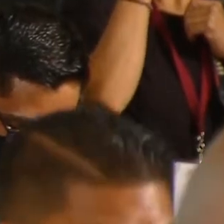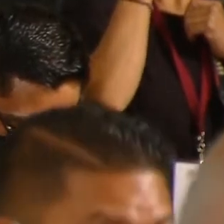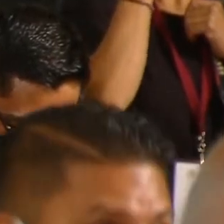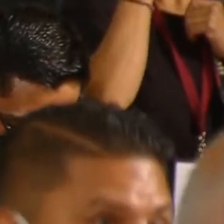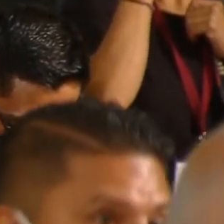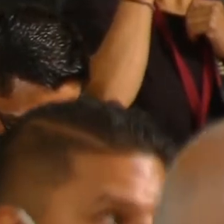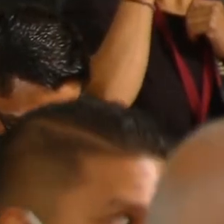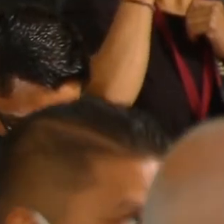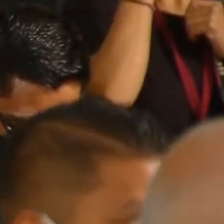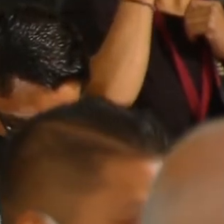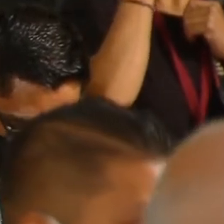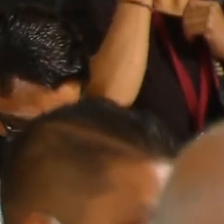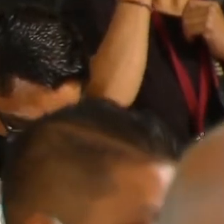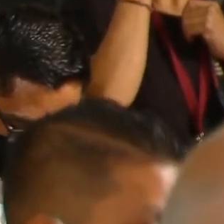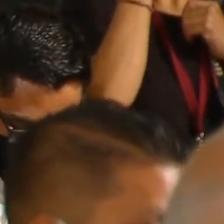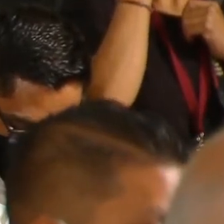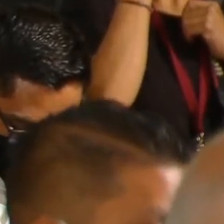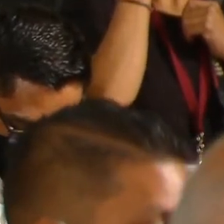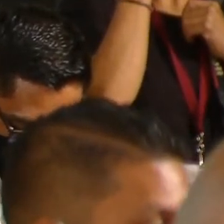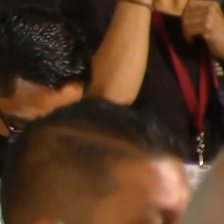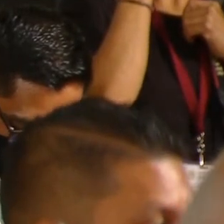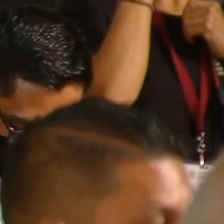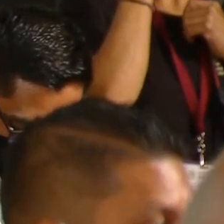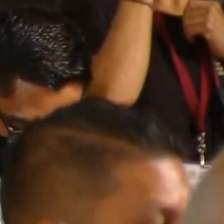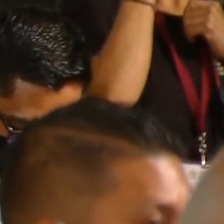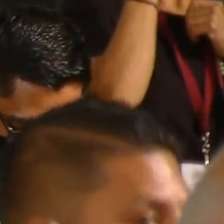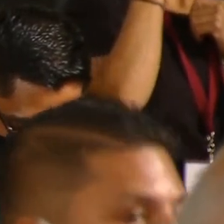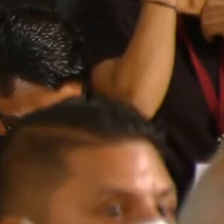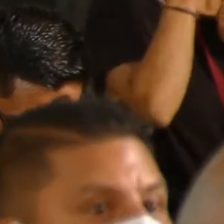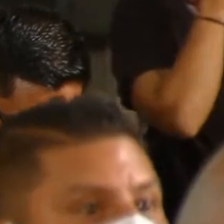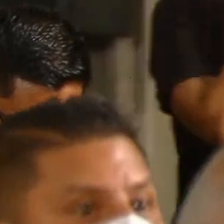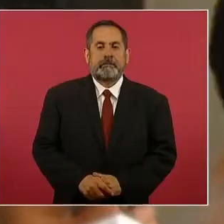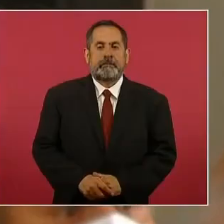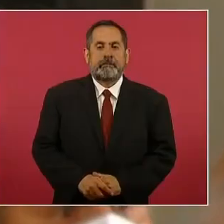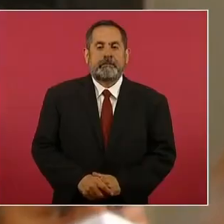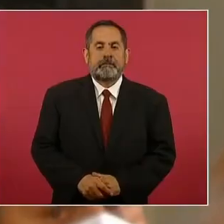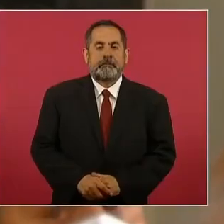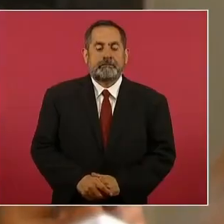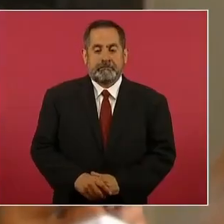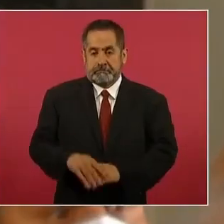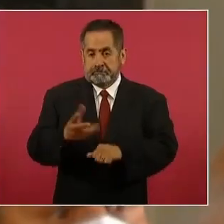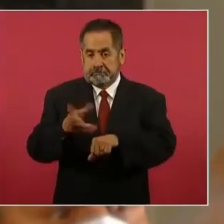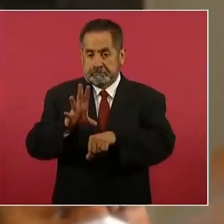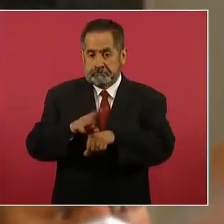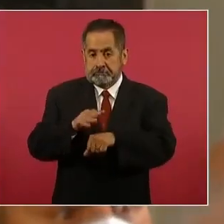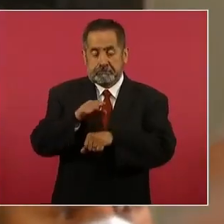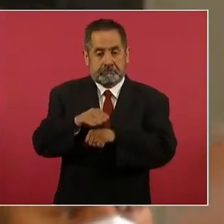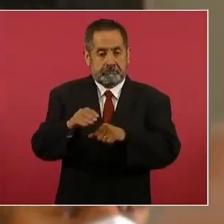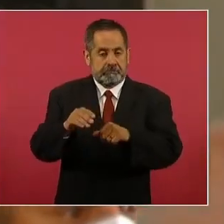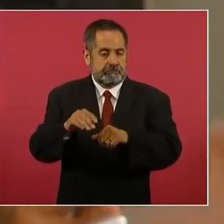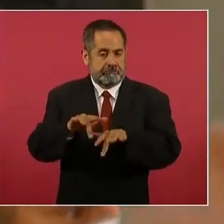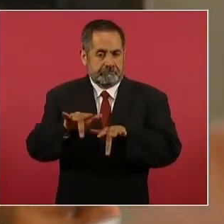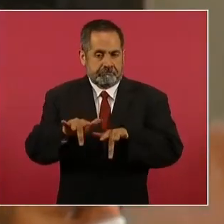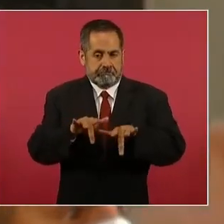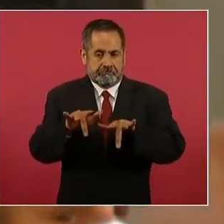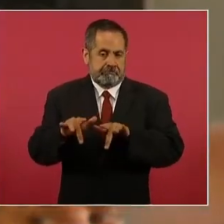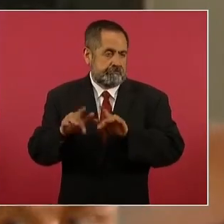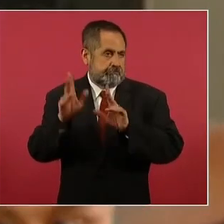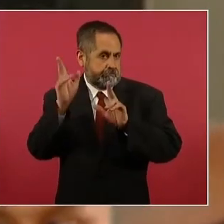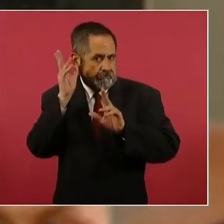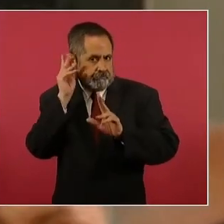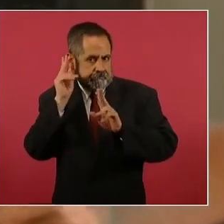cada uno. Espero que contribuyan a la realización de la Cumbre de las Américas, de este